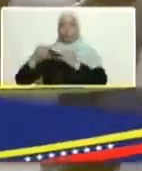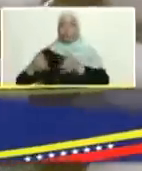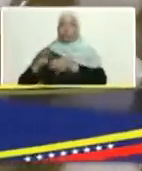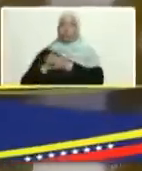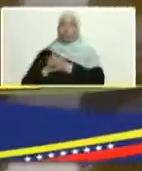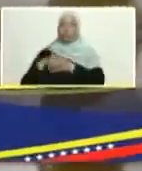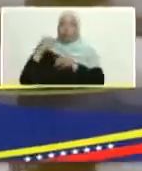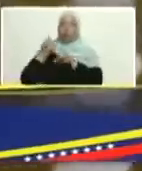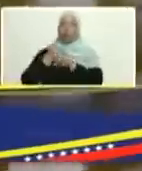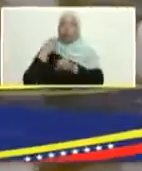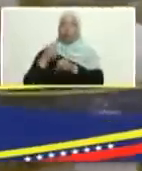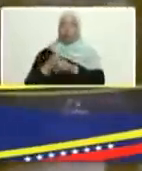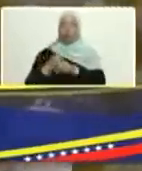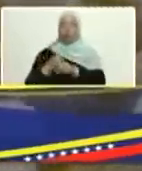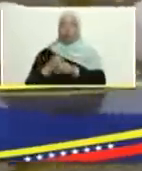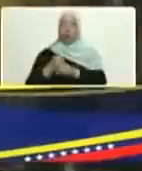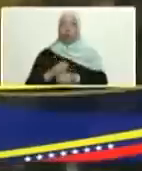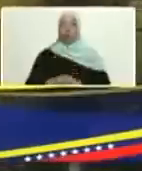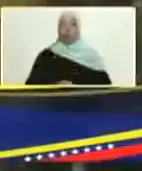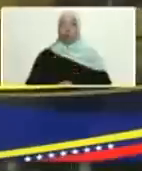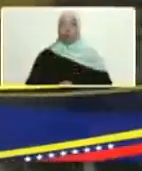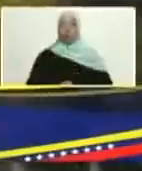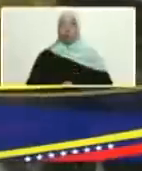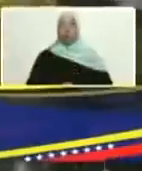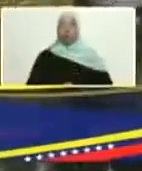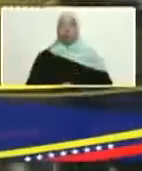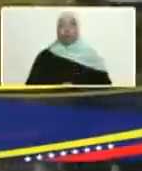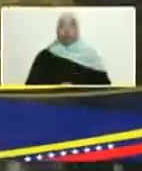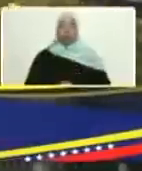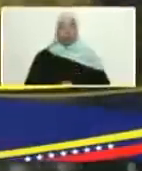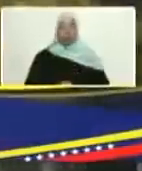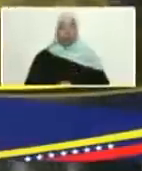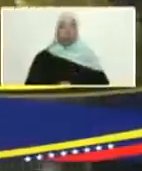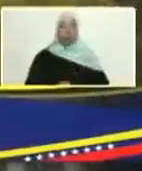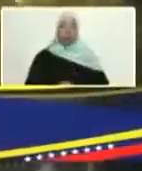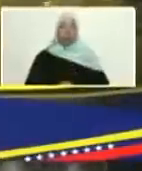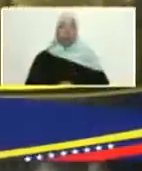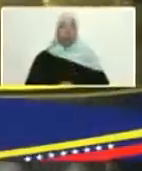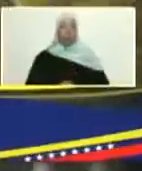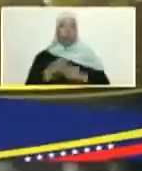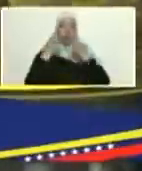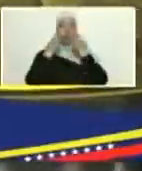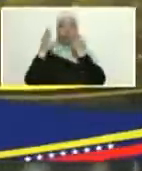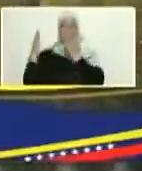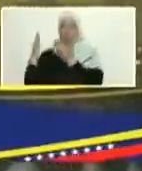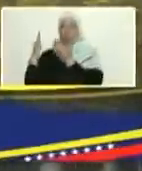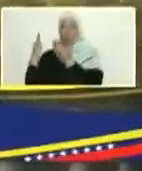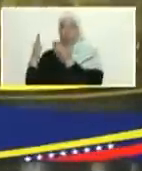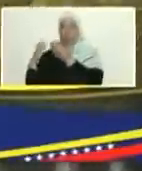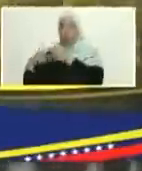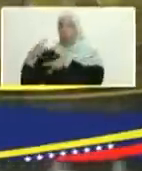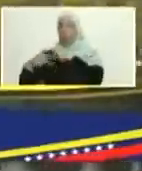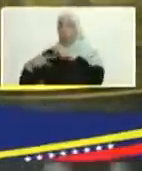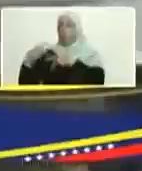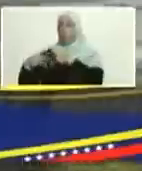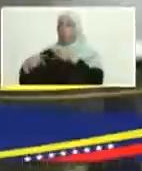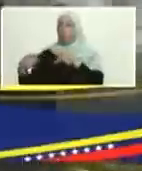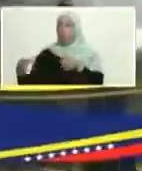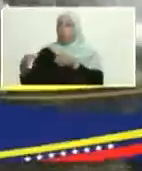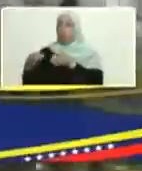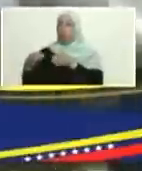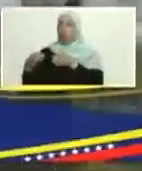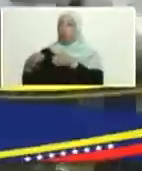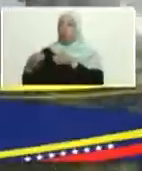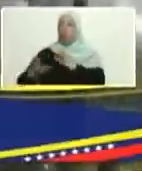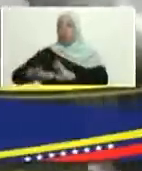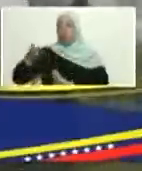compañeros trabajadores es no solamente en abaratar los costos de producción, no. Dimos un